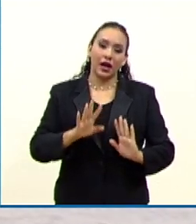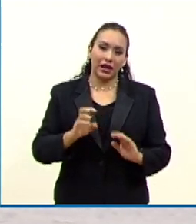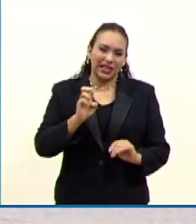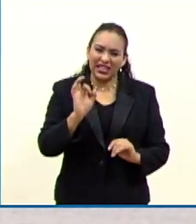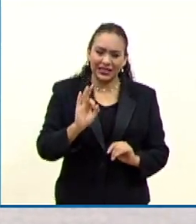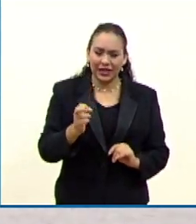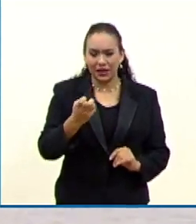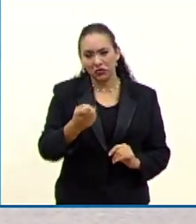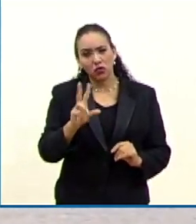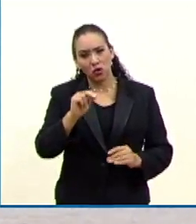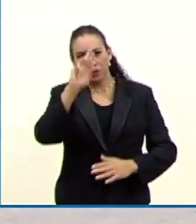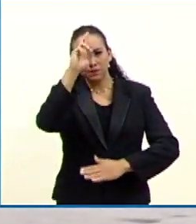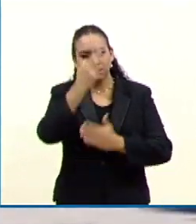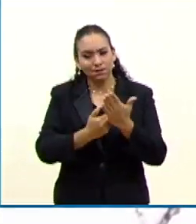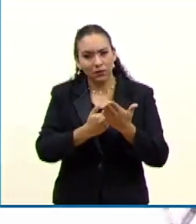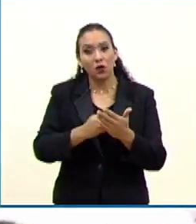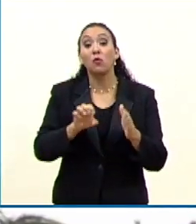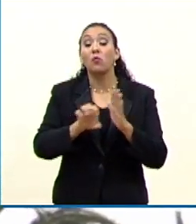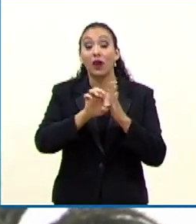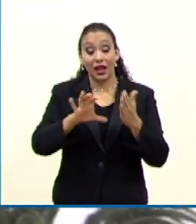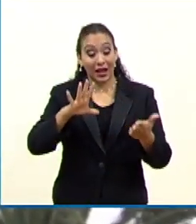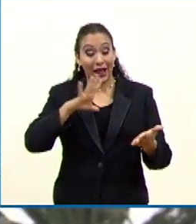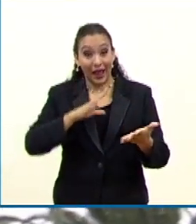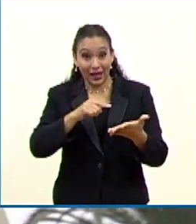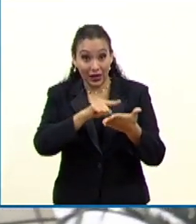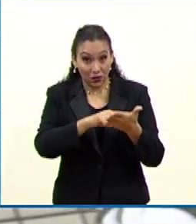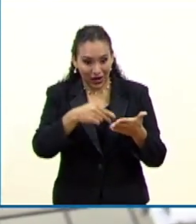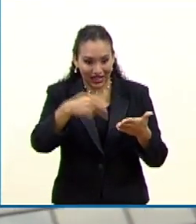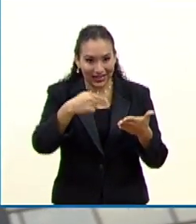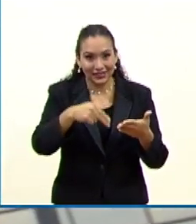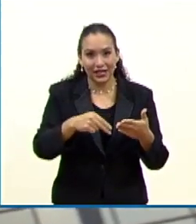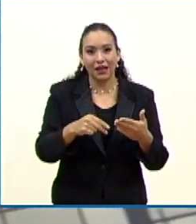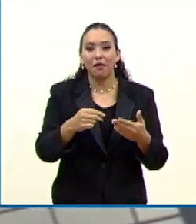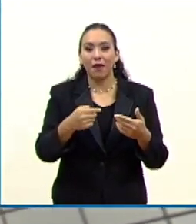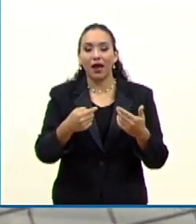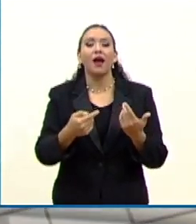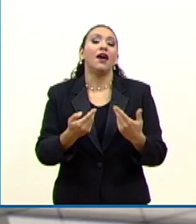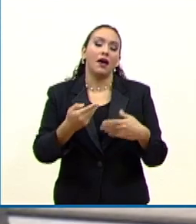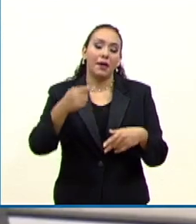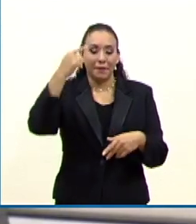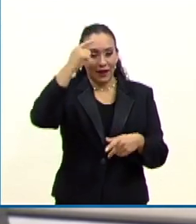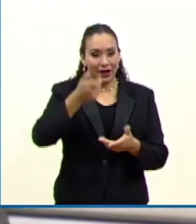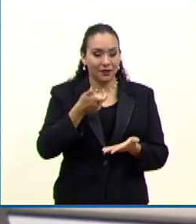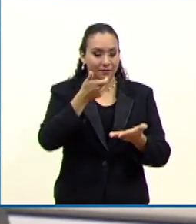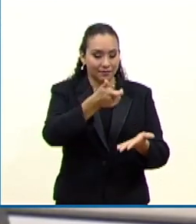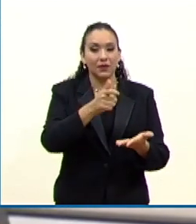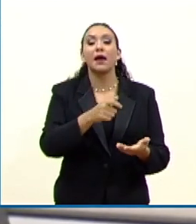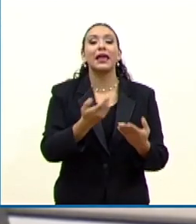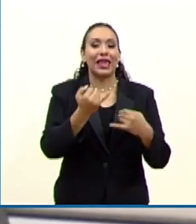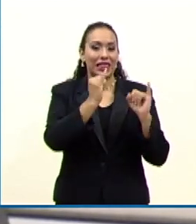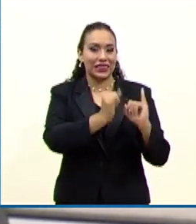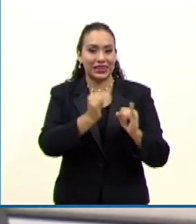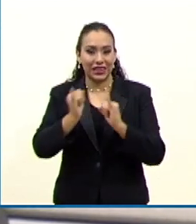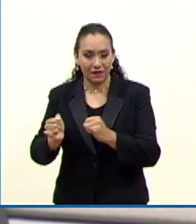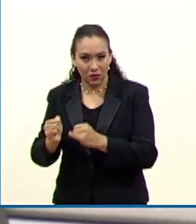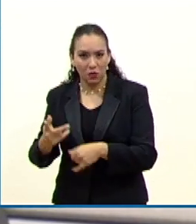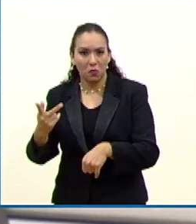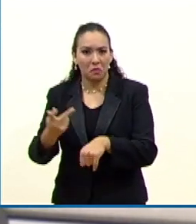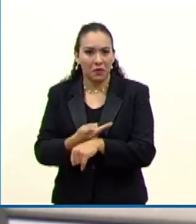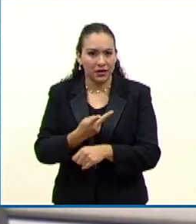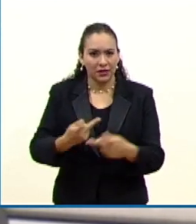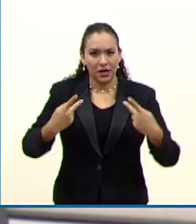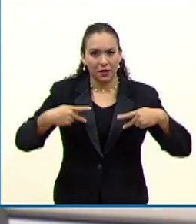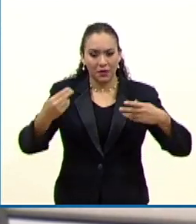de beneficios definidos como el de cuentas individuales garantizan a los trabajadores el acceso a los conceptos de seguridad social que